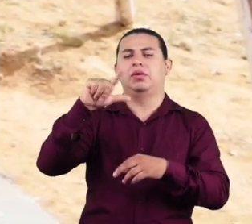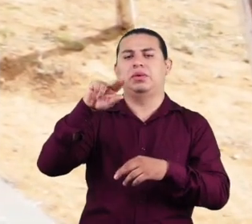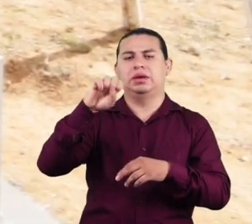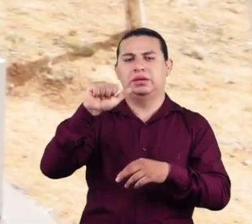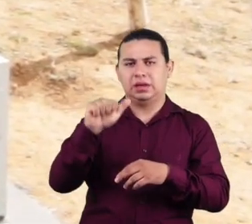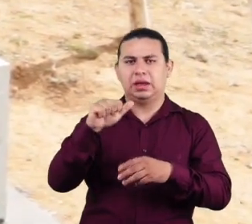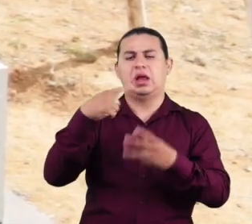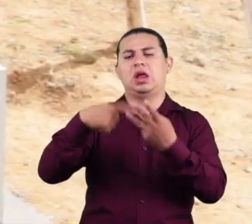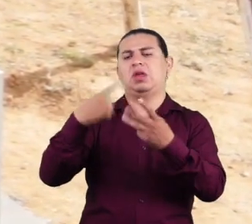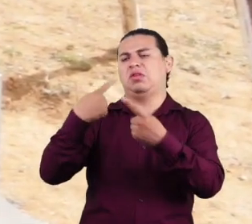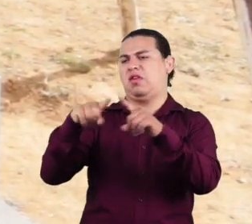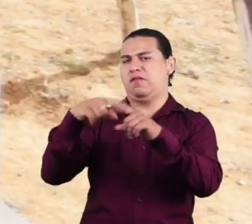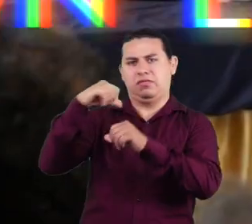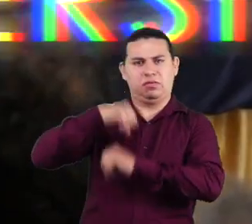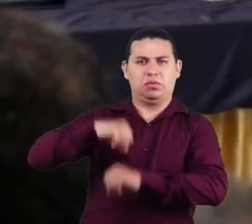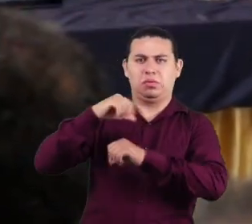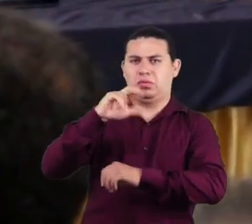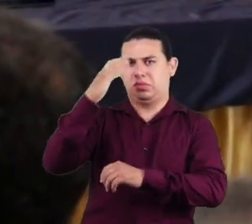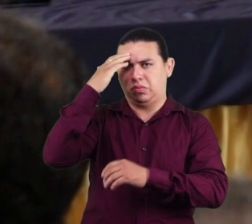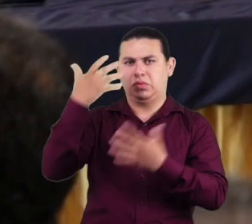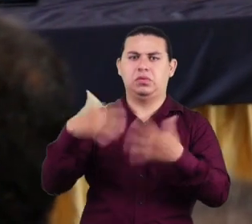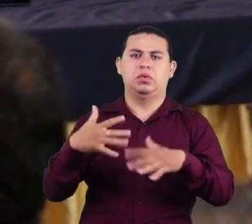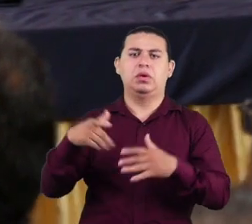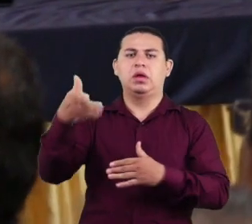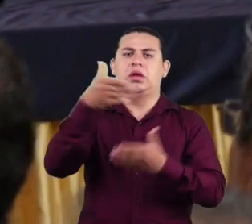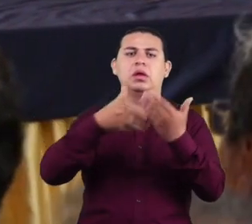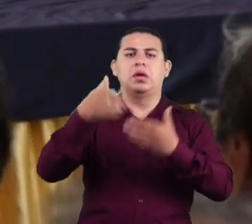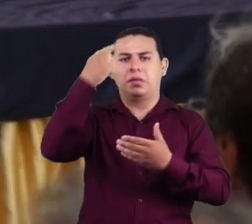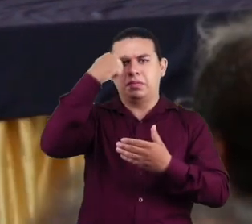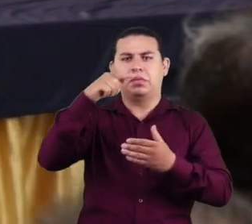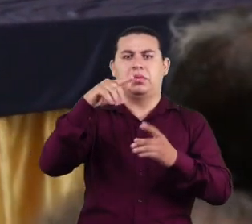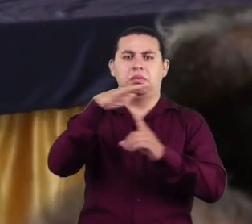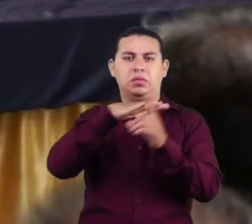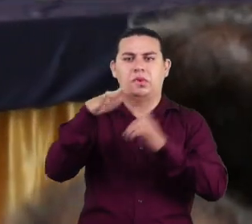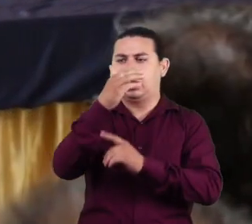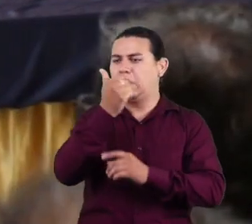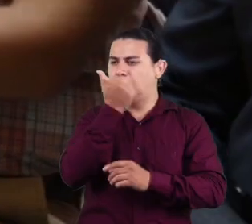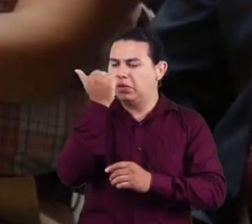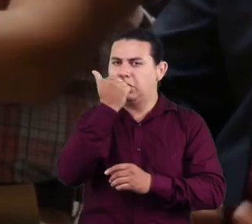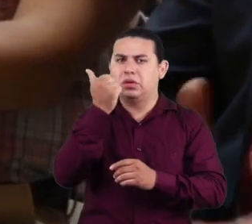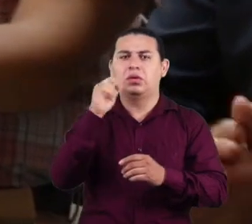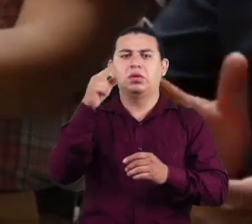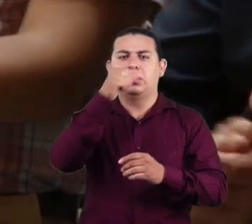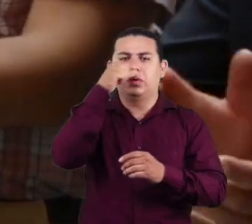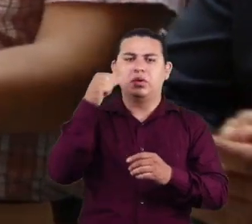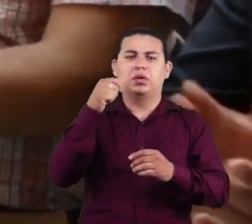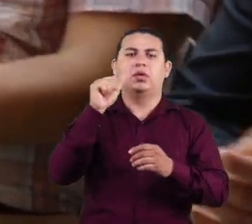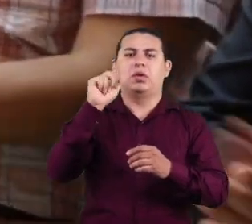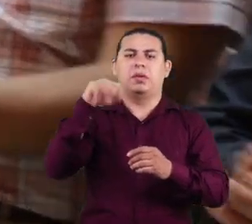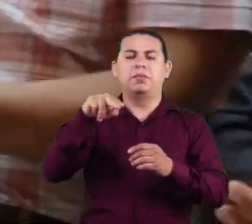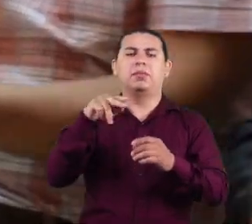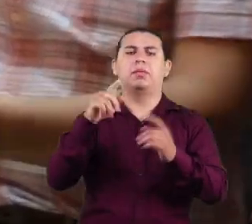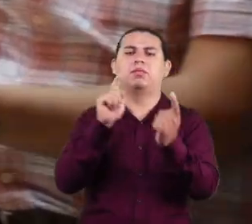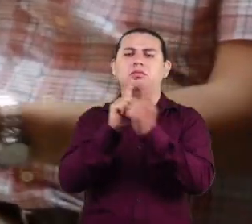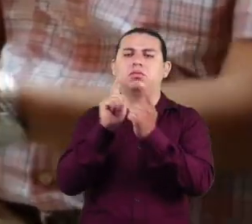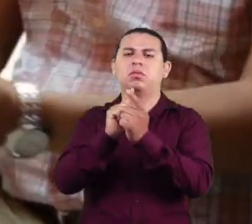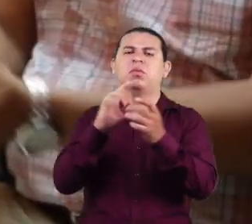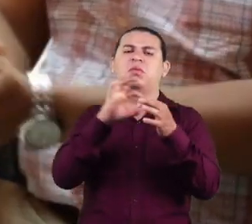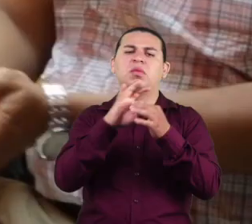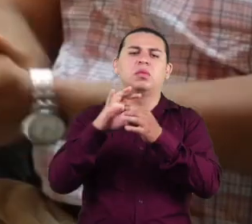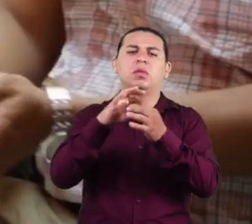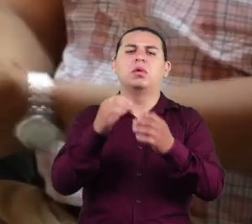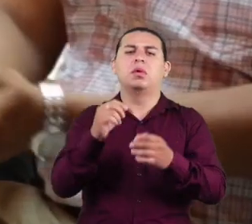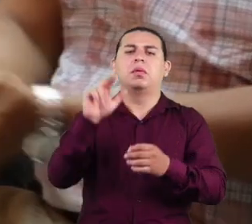Mendoza Toro, entre otras autoridades. Con la finalidad de garantizar la integridad de la comunidad estudiantil, la UAPJO y la Fiscalía General del